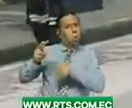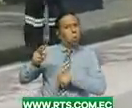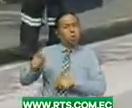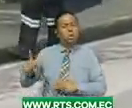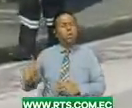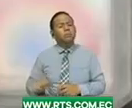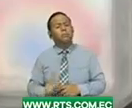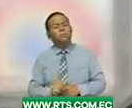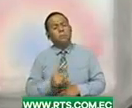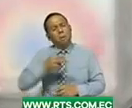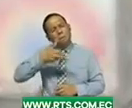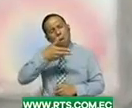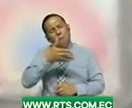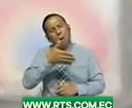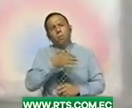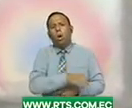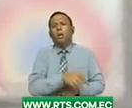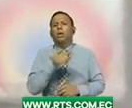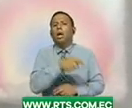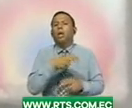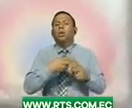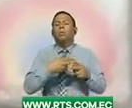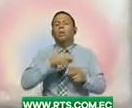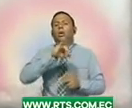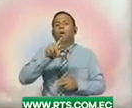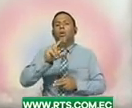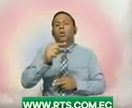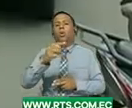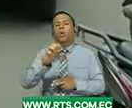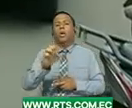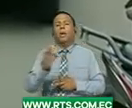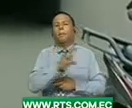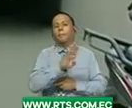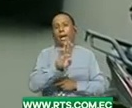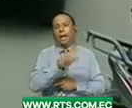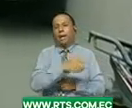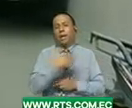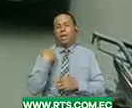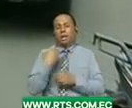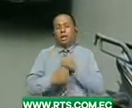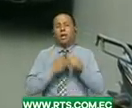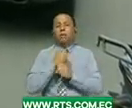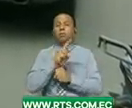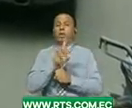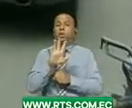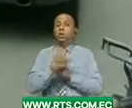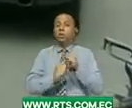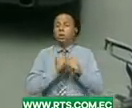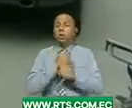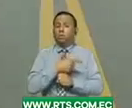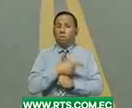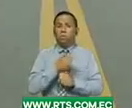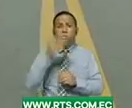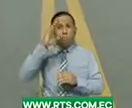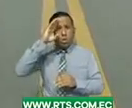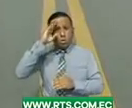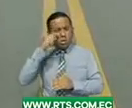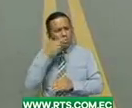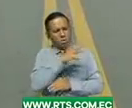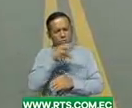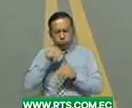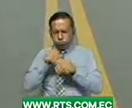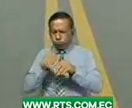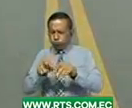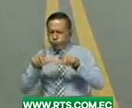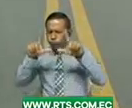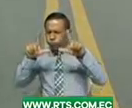de Jorge B., más conocido como Pochi, de 25 años. Según la policía, no registra antecedentes penales. Su victimario